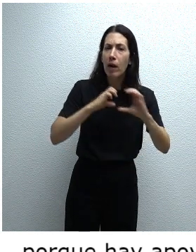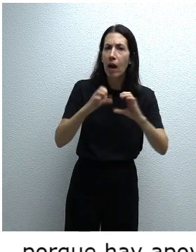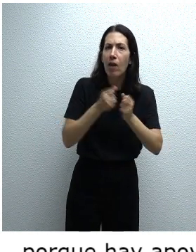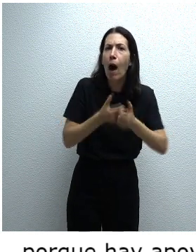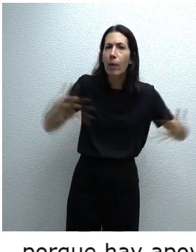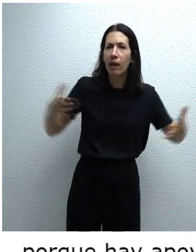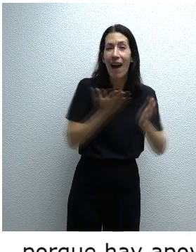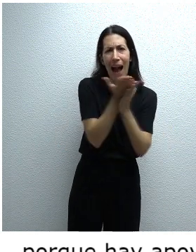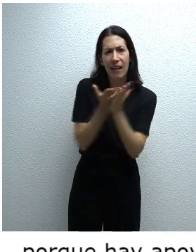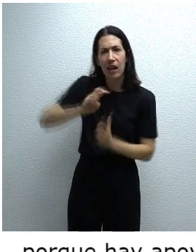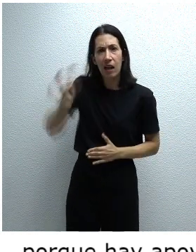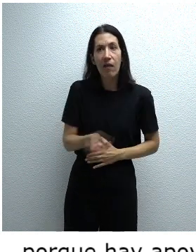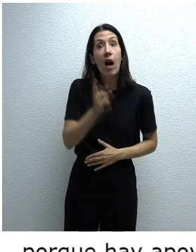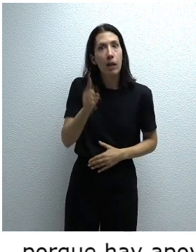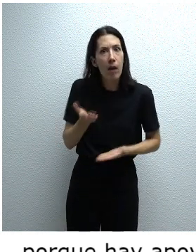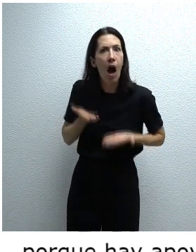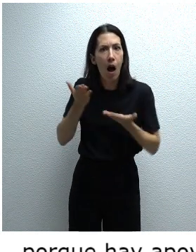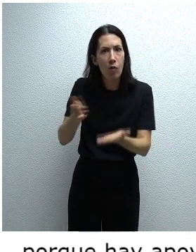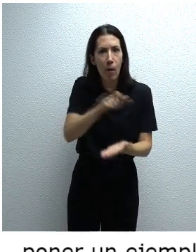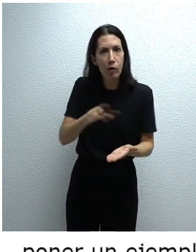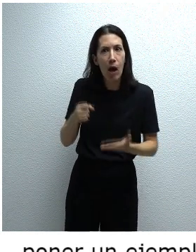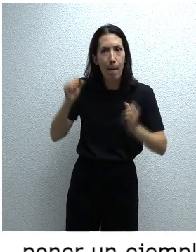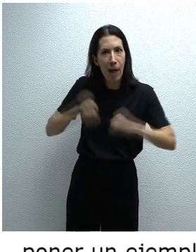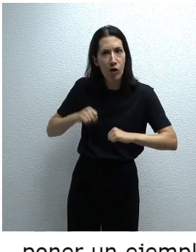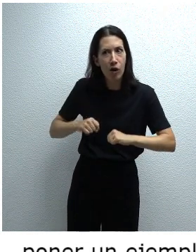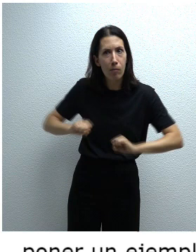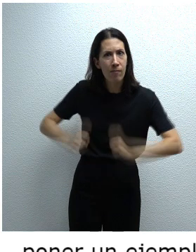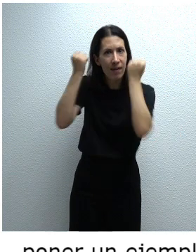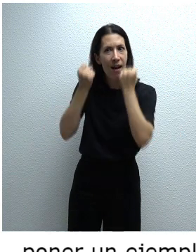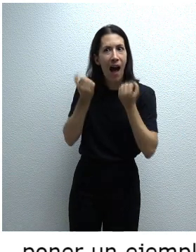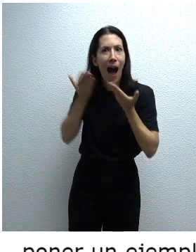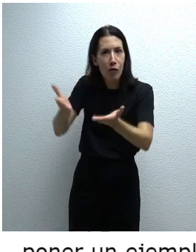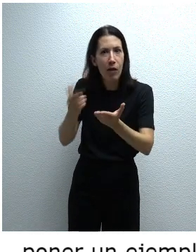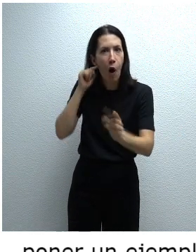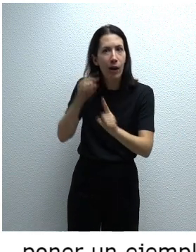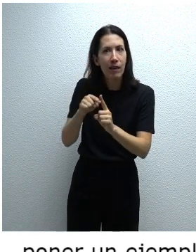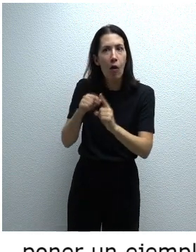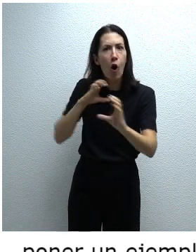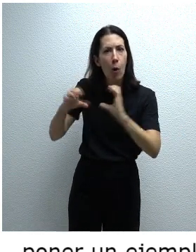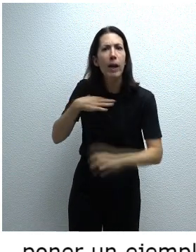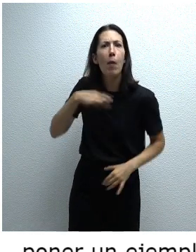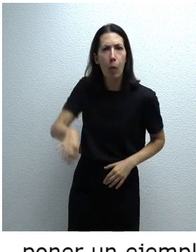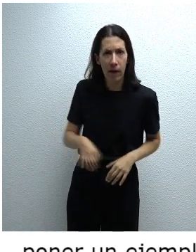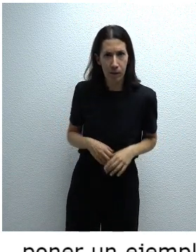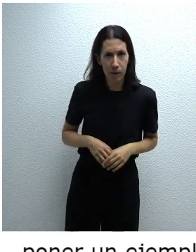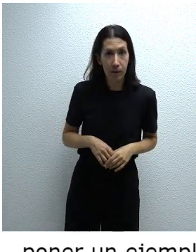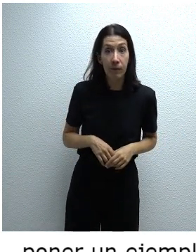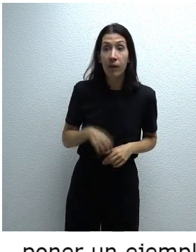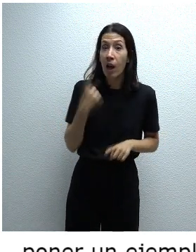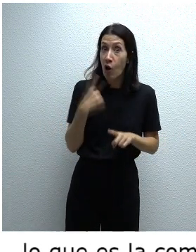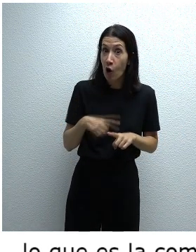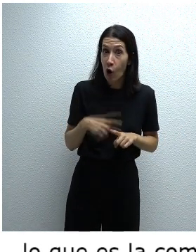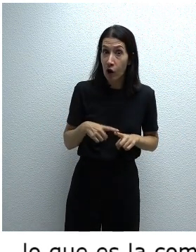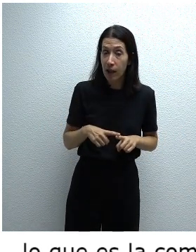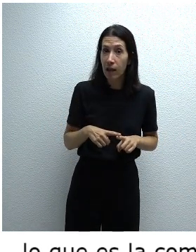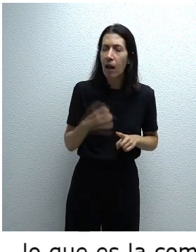aumentativa y alternativa va a ayudar a muchas personas mayores a entender y hacerse entender. Y todo esto lo tenemos que